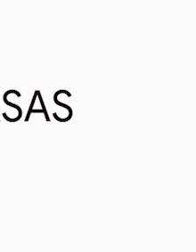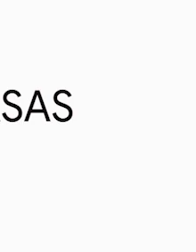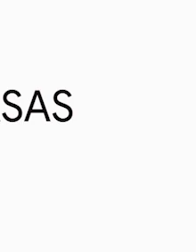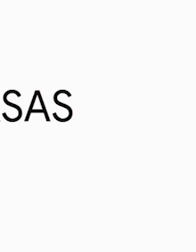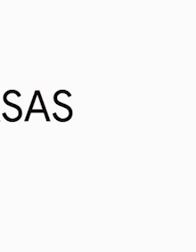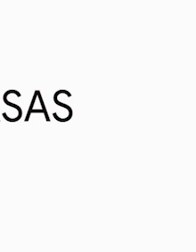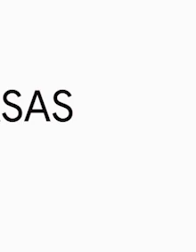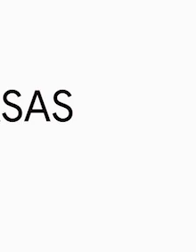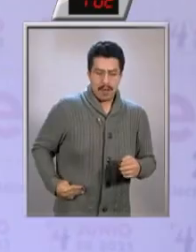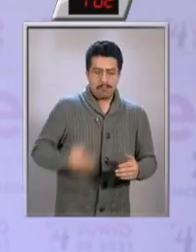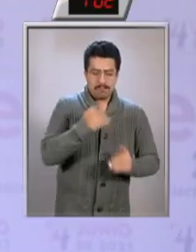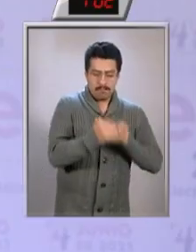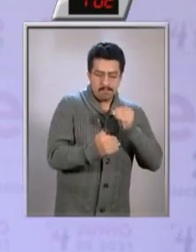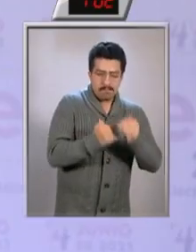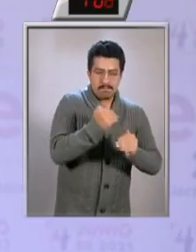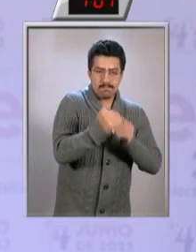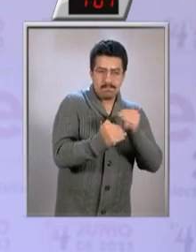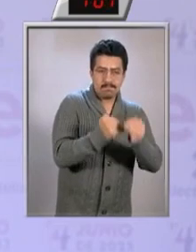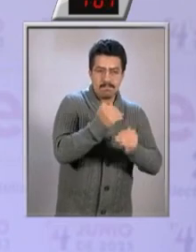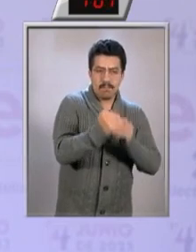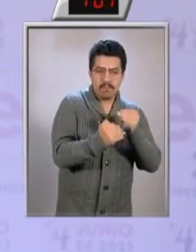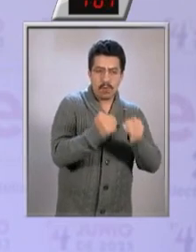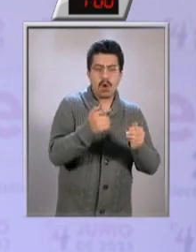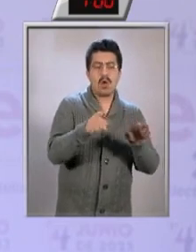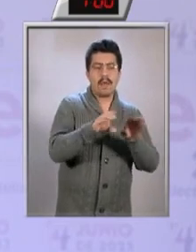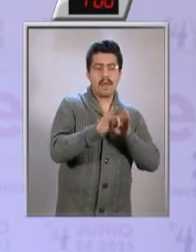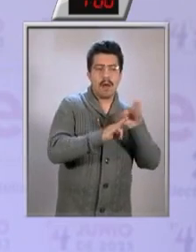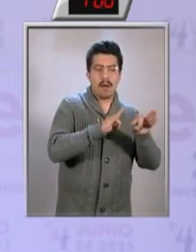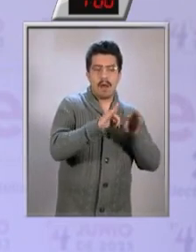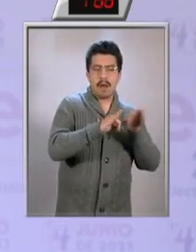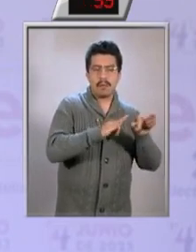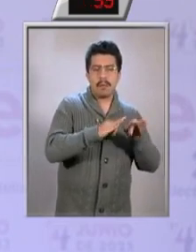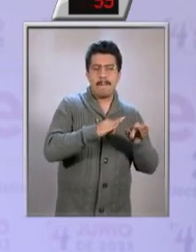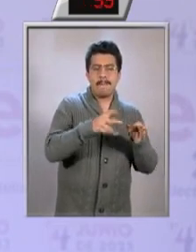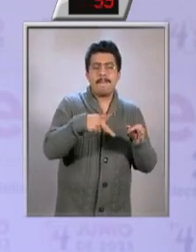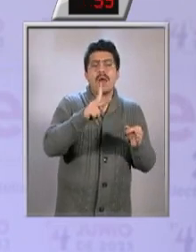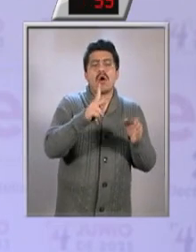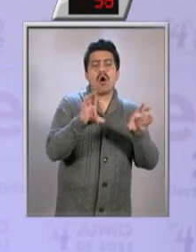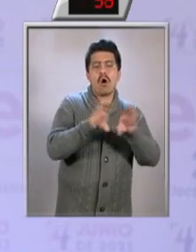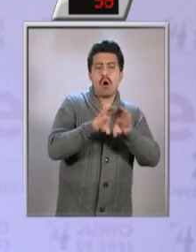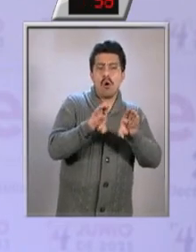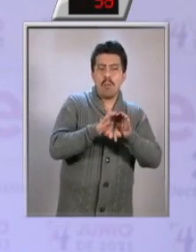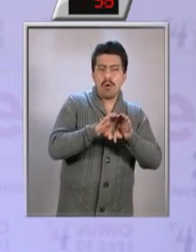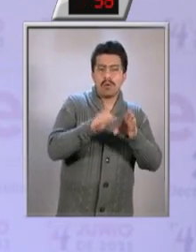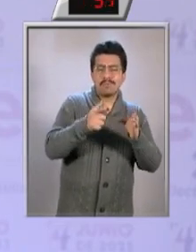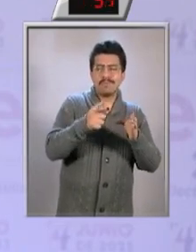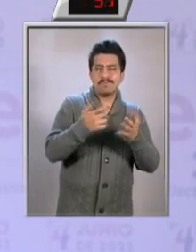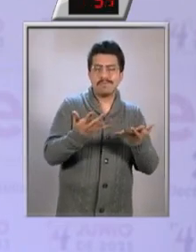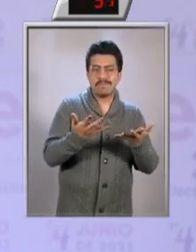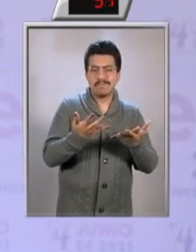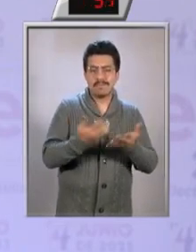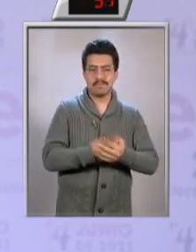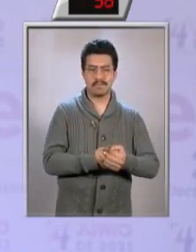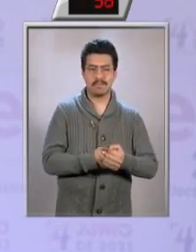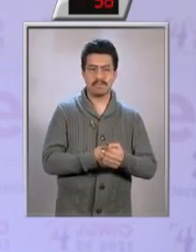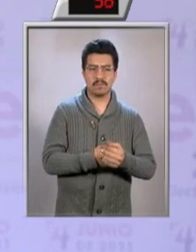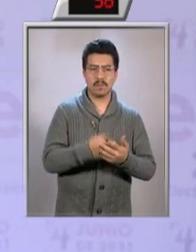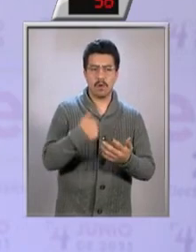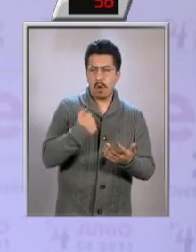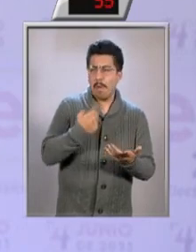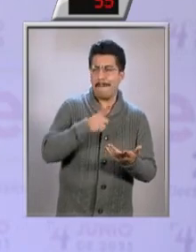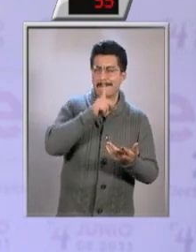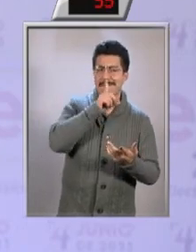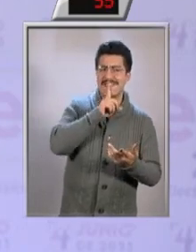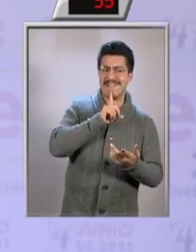ser más programas porque también hay que ver De qué manera vamos a cubrir de acuerdo a la deuda que se tiene Yo tampoco no vengo a mentir